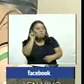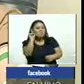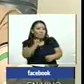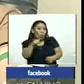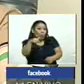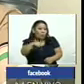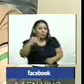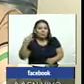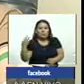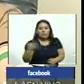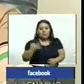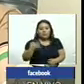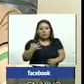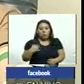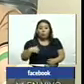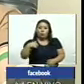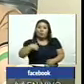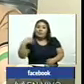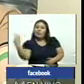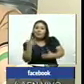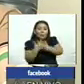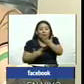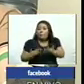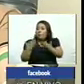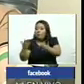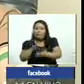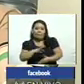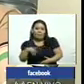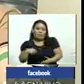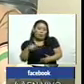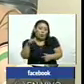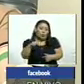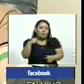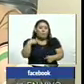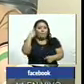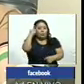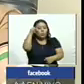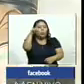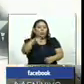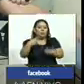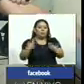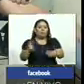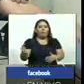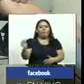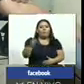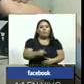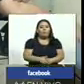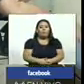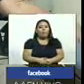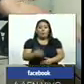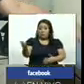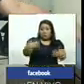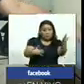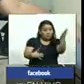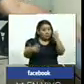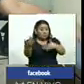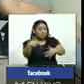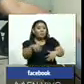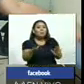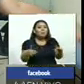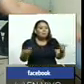tuve la necesidad de decir, necesito sangre para alguien. Entonces hasta ese momento dije, no, ahora sí tengo que ir. Invitamos a todos también para